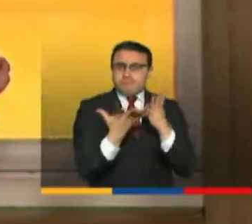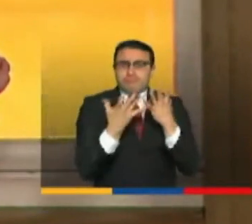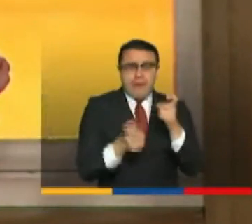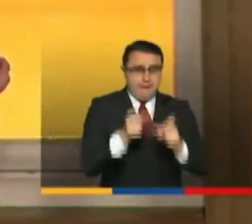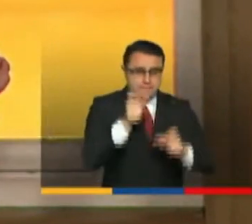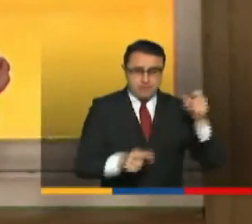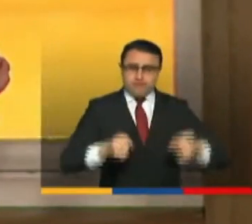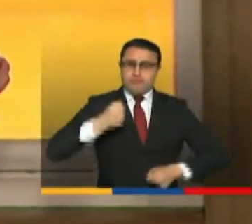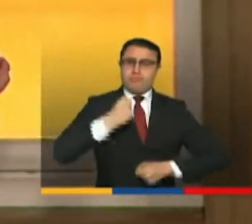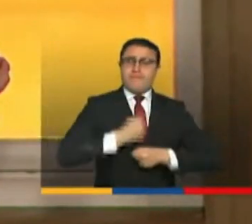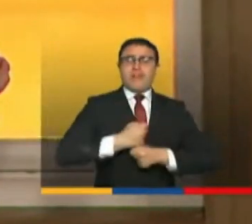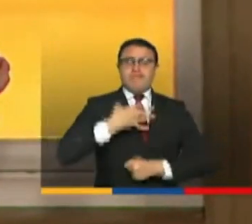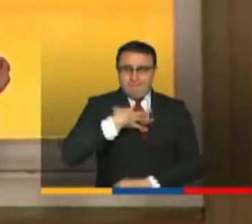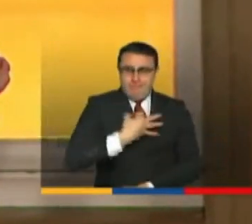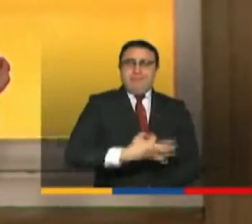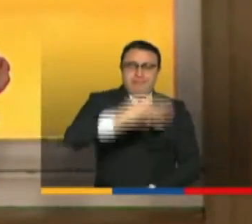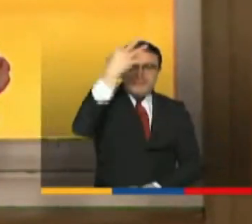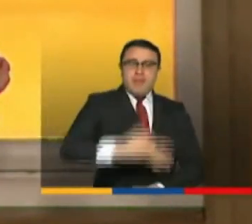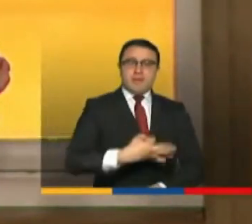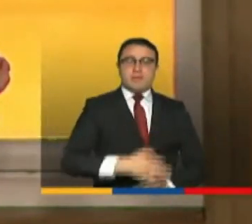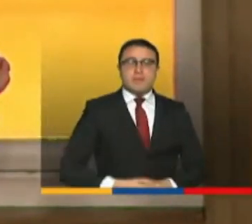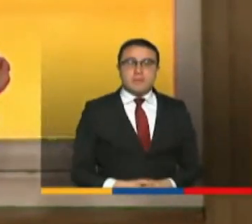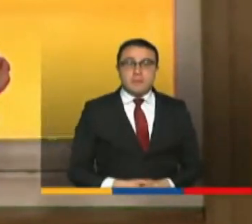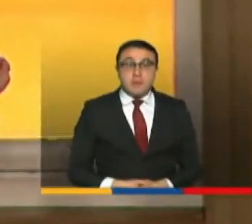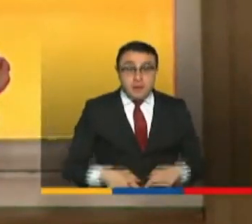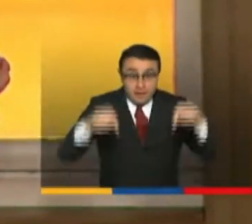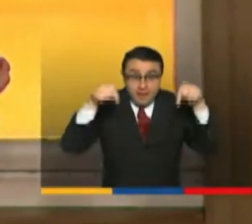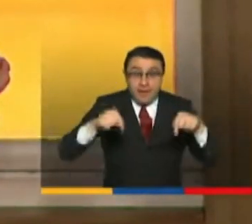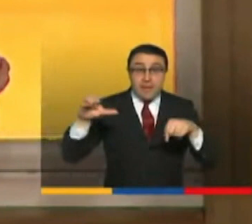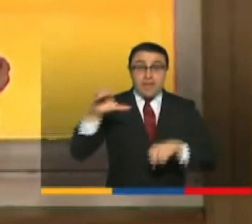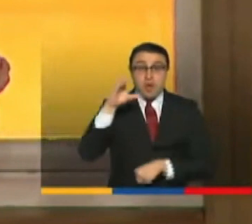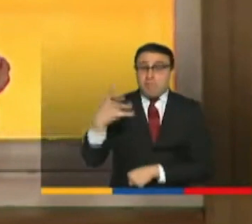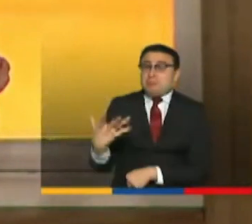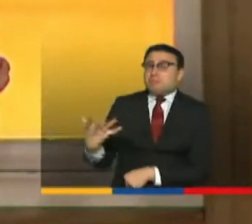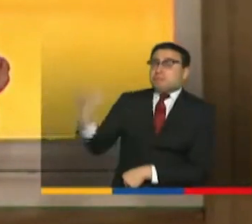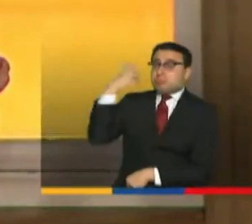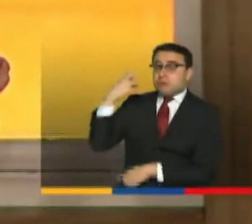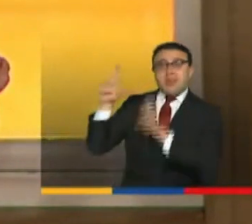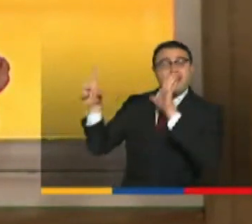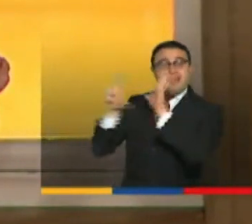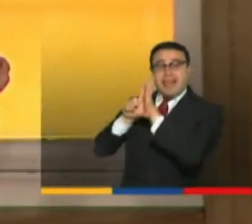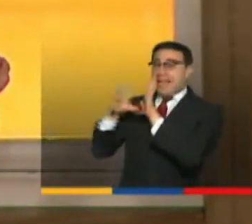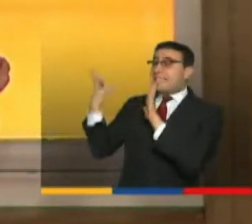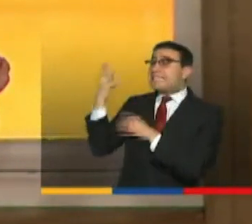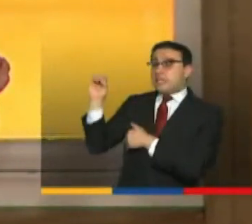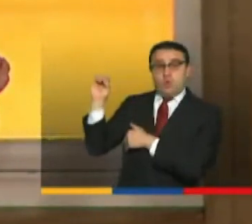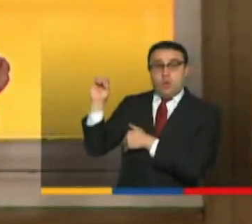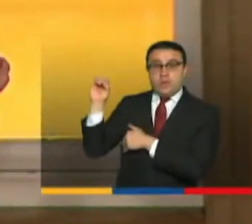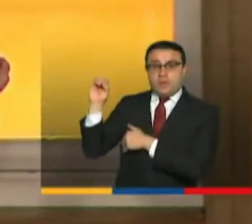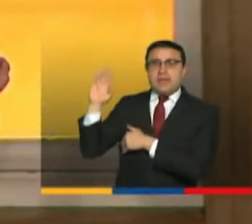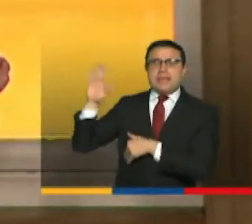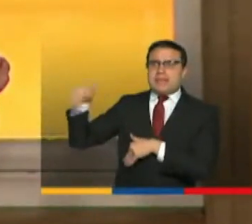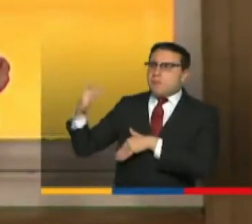trabajo. Aquí en Colombia, desde la Ley 50 y las demás